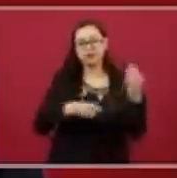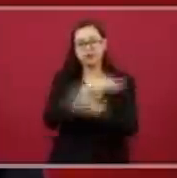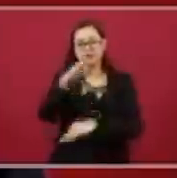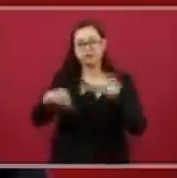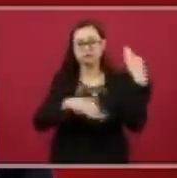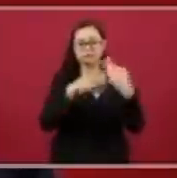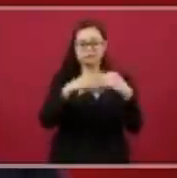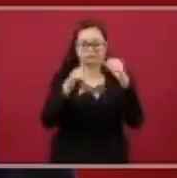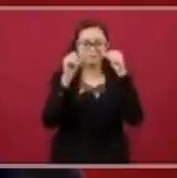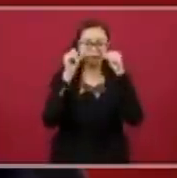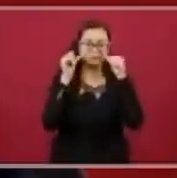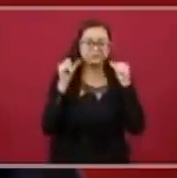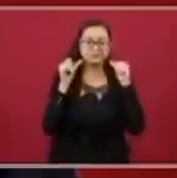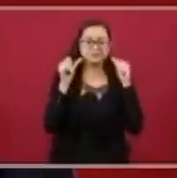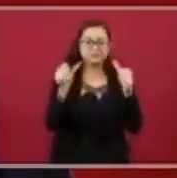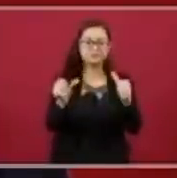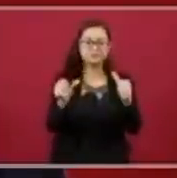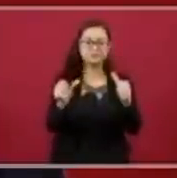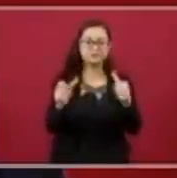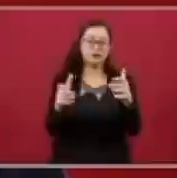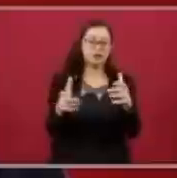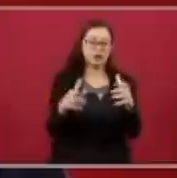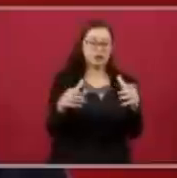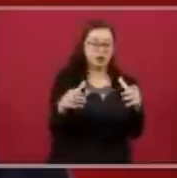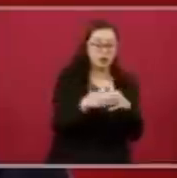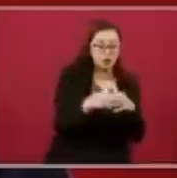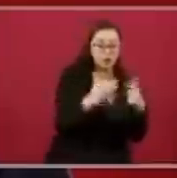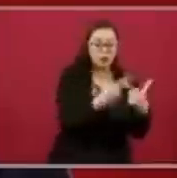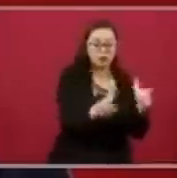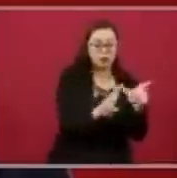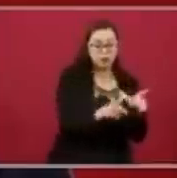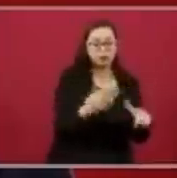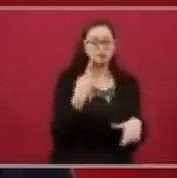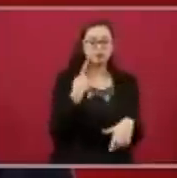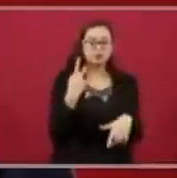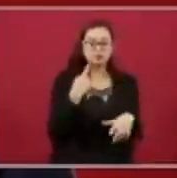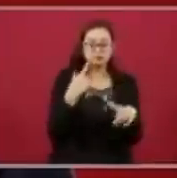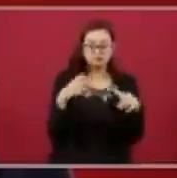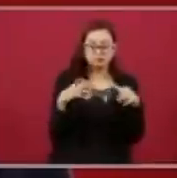no es un asunto de grupo, de partido,